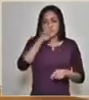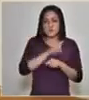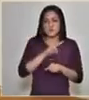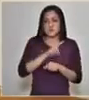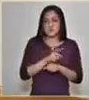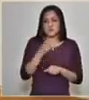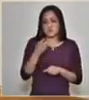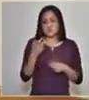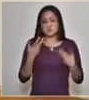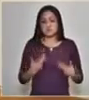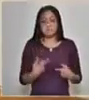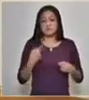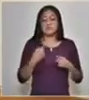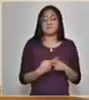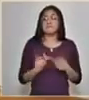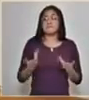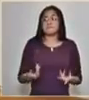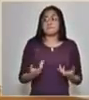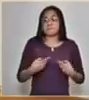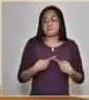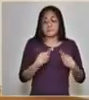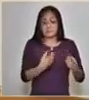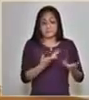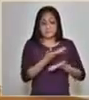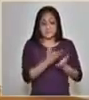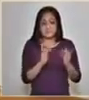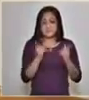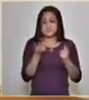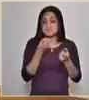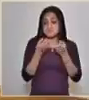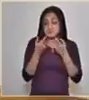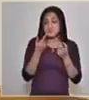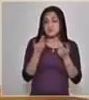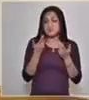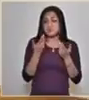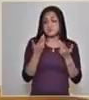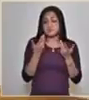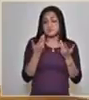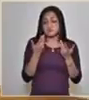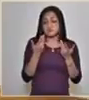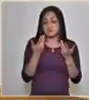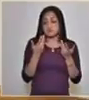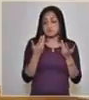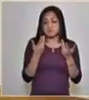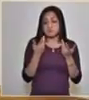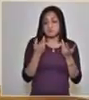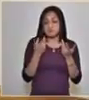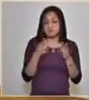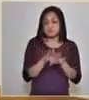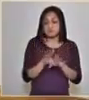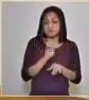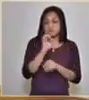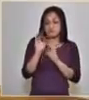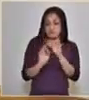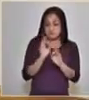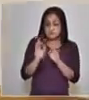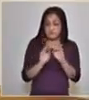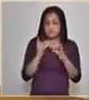diarios de tratamiento a los alumnos, desde los cursos que se dan.